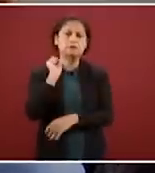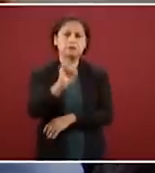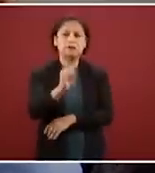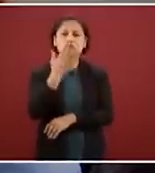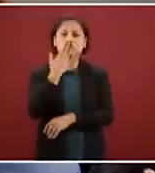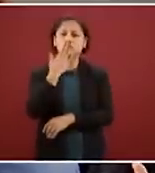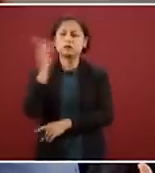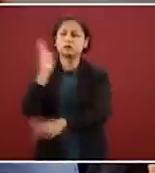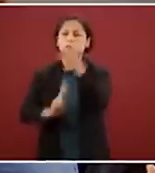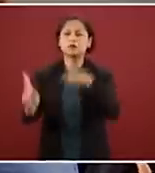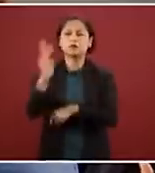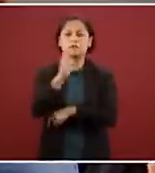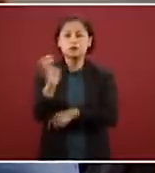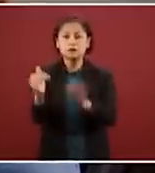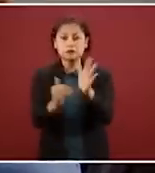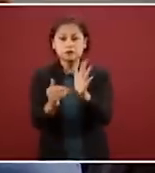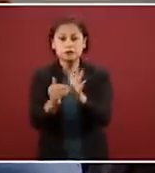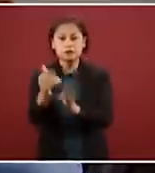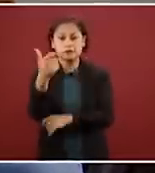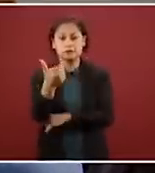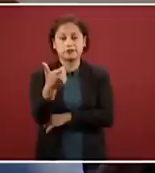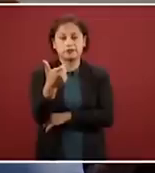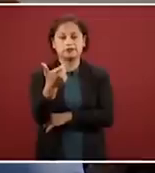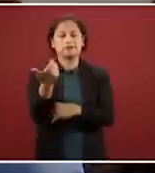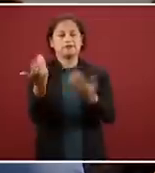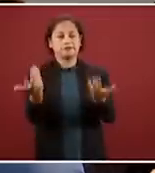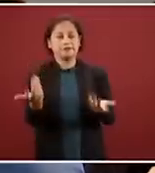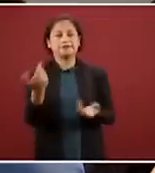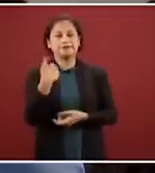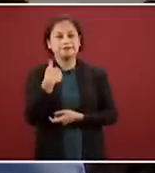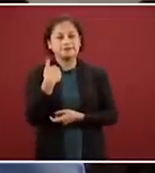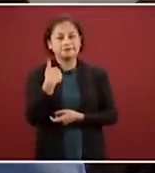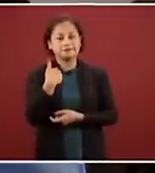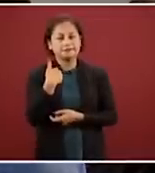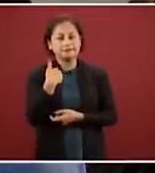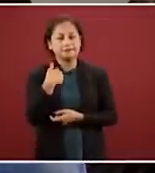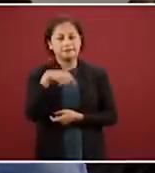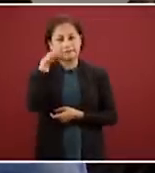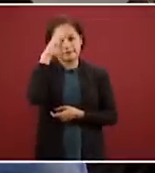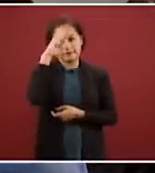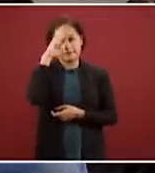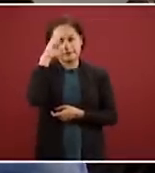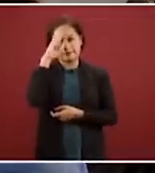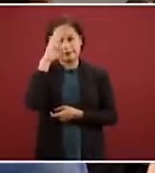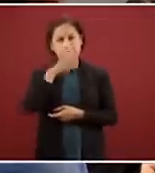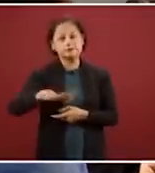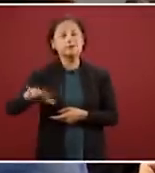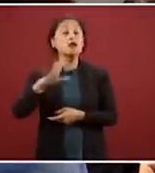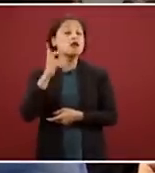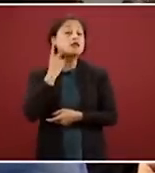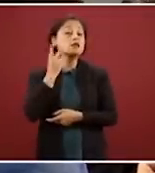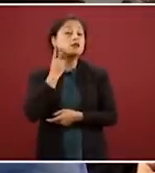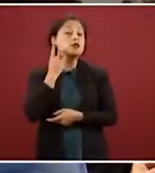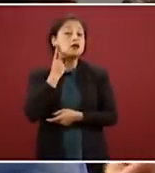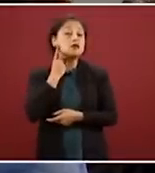de pesos. En este caso, los diputados habían estado diciendo un mes que no iban